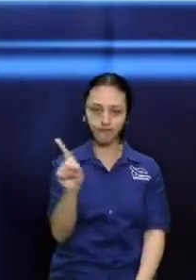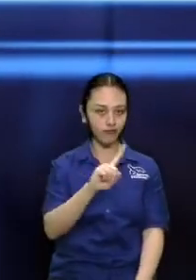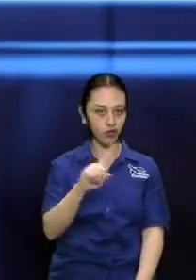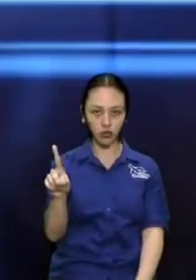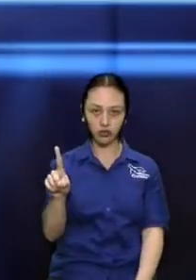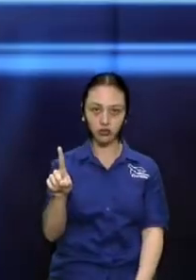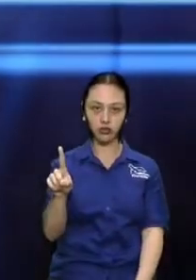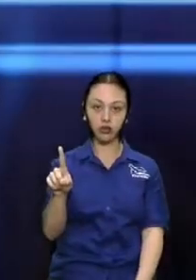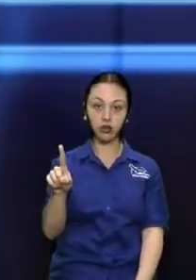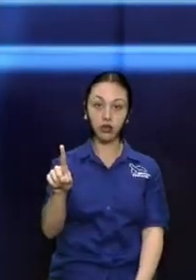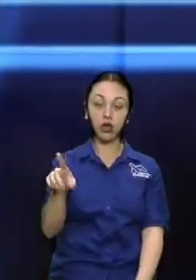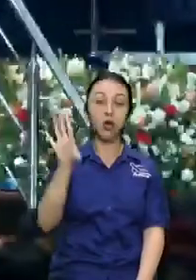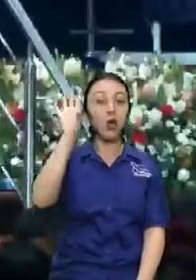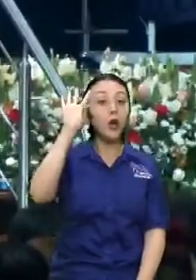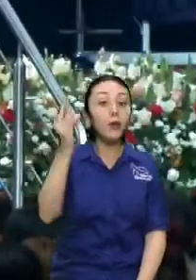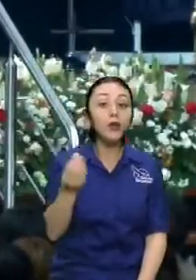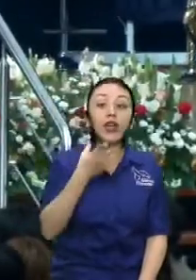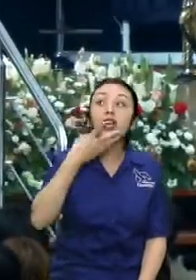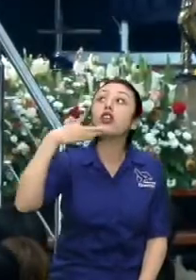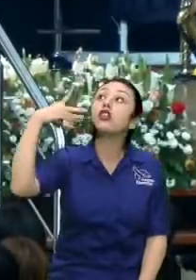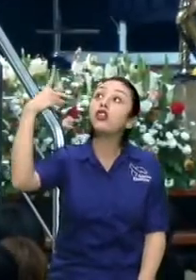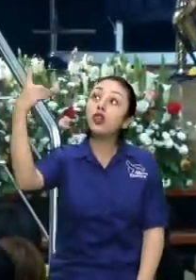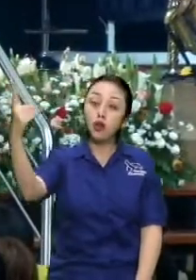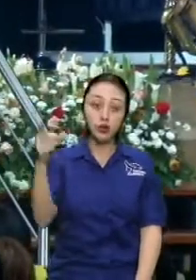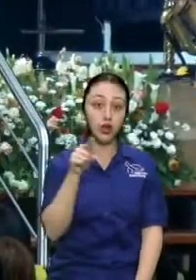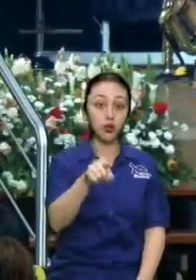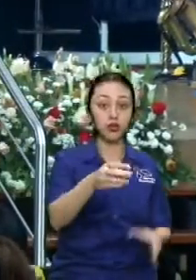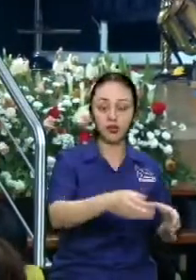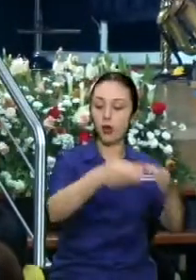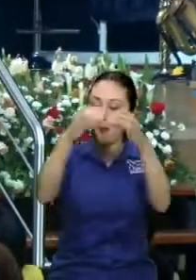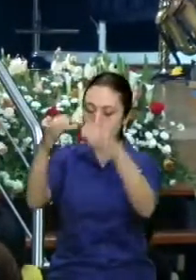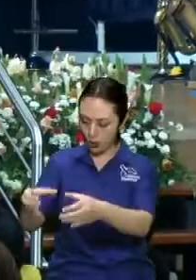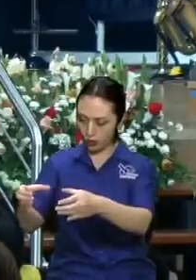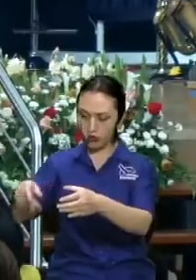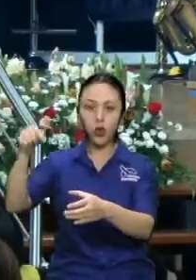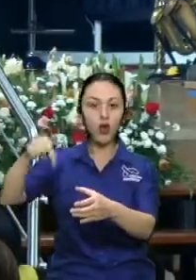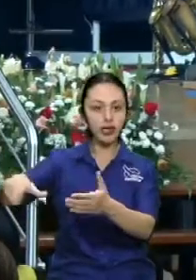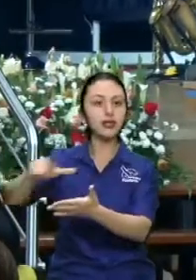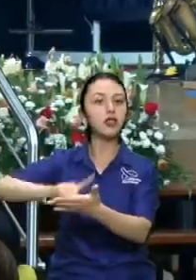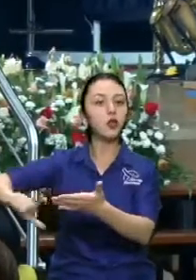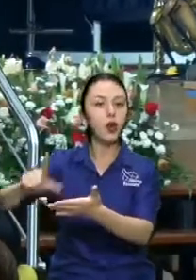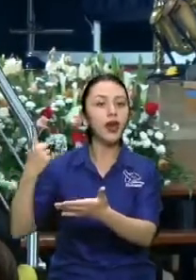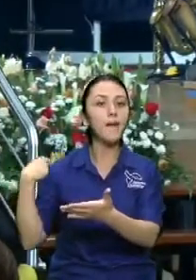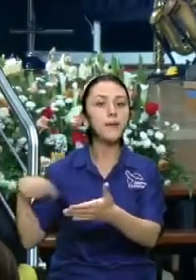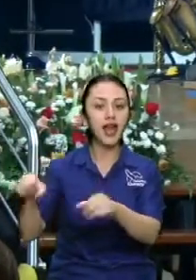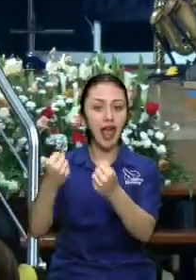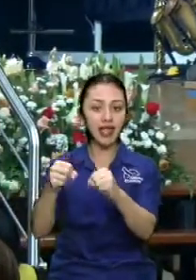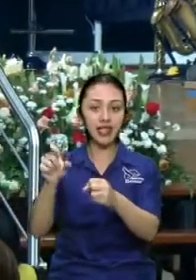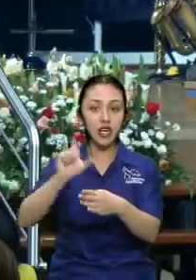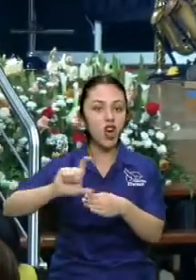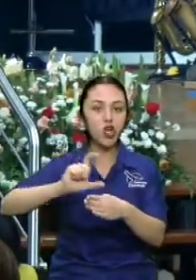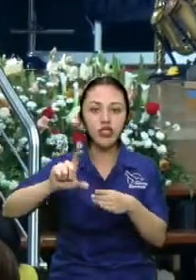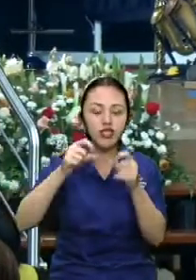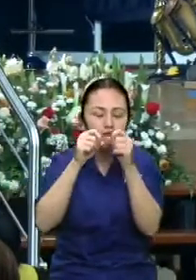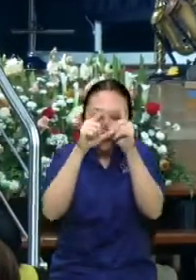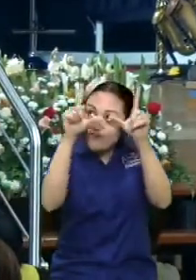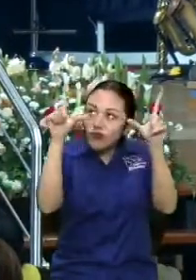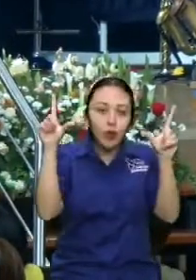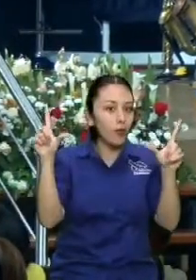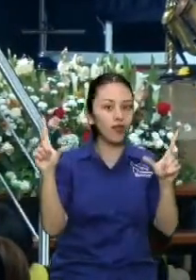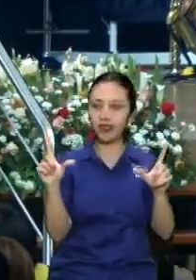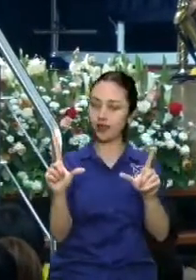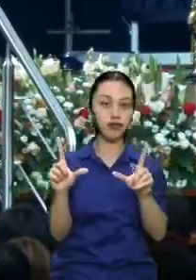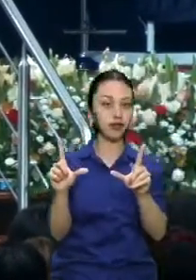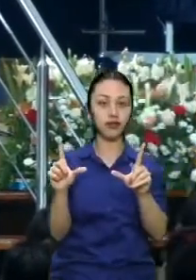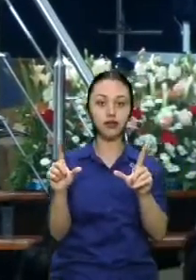que Dios lo puso sobre esta tierra para lograr cosas impresionantes, increíbles, imposibles para los humanos.